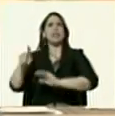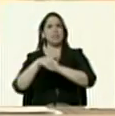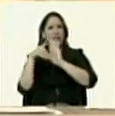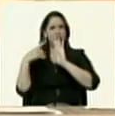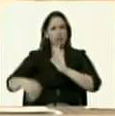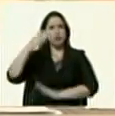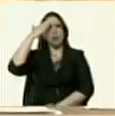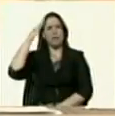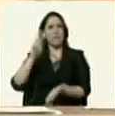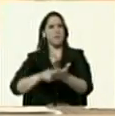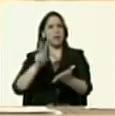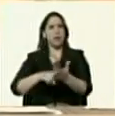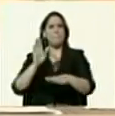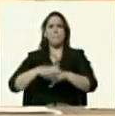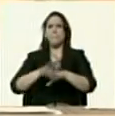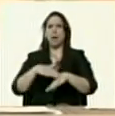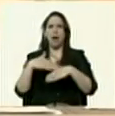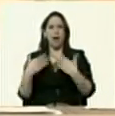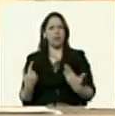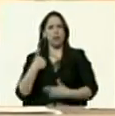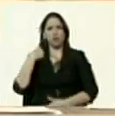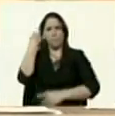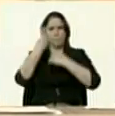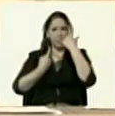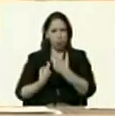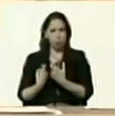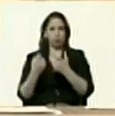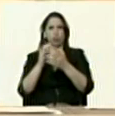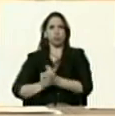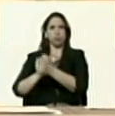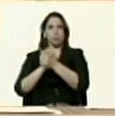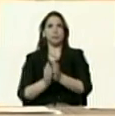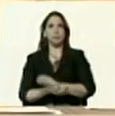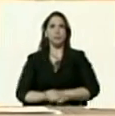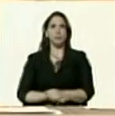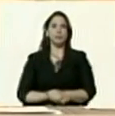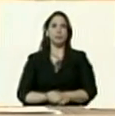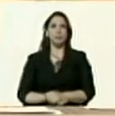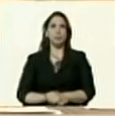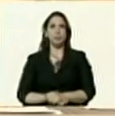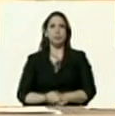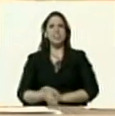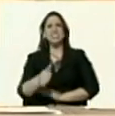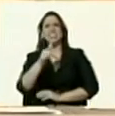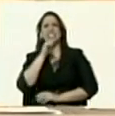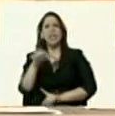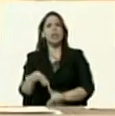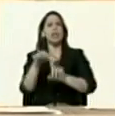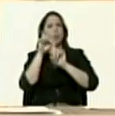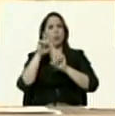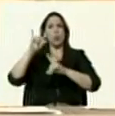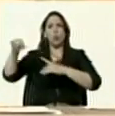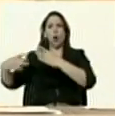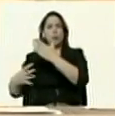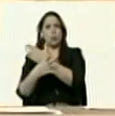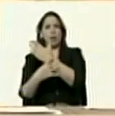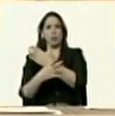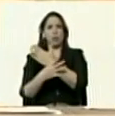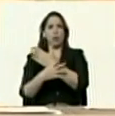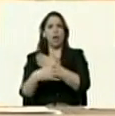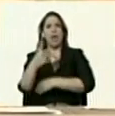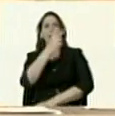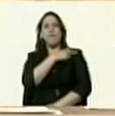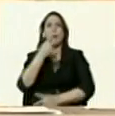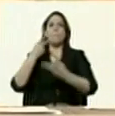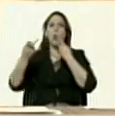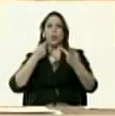verdad. Yo me pregunto, compañero, ¿quién eligió a Juan Guaidó jefe